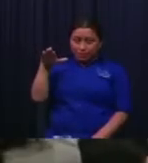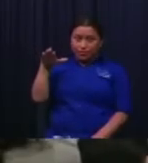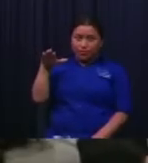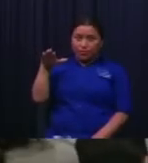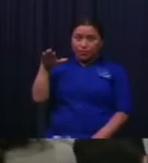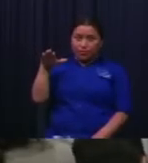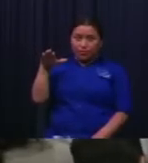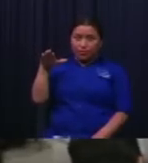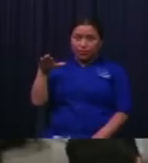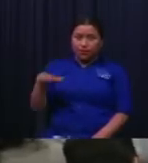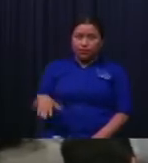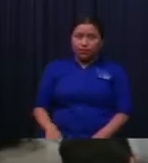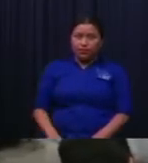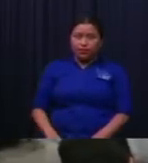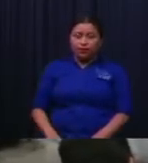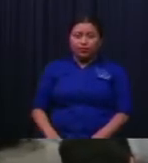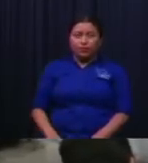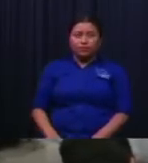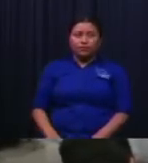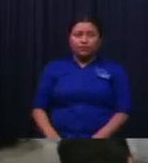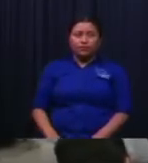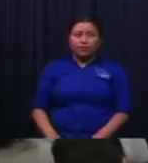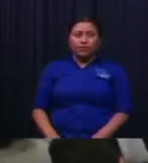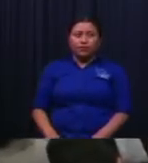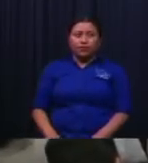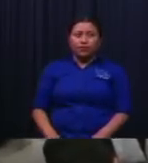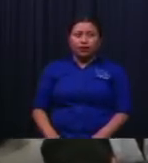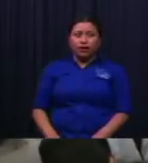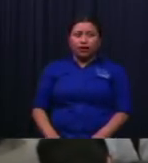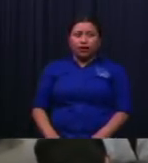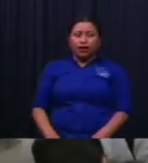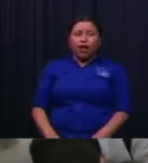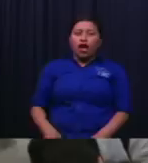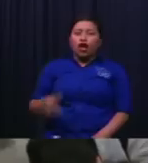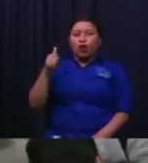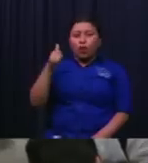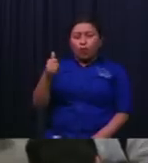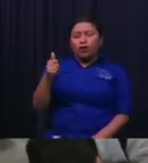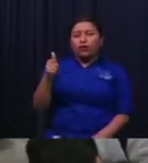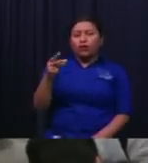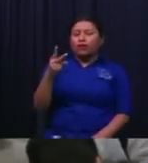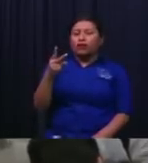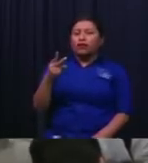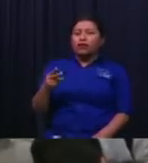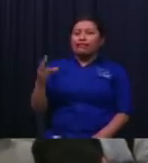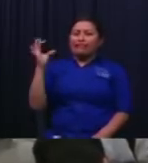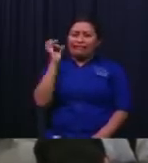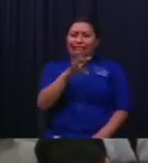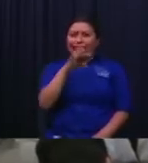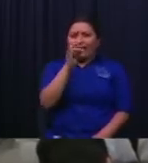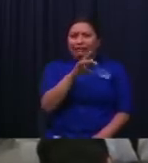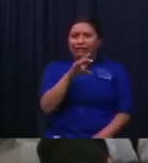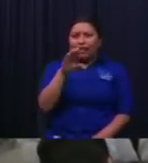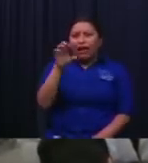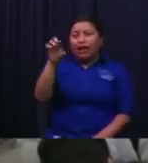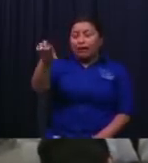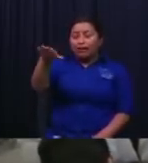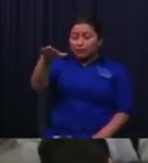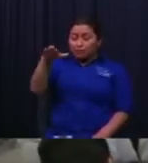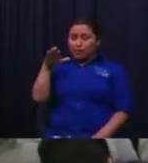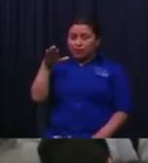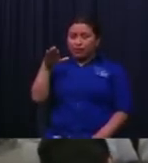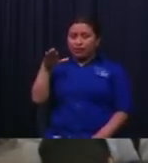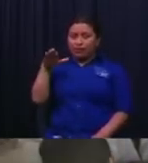Impresionante, ¿verdad, hermano? Lo contrario de hostilidad, del lado bueno, paz, tranquilidad,